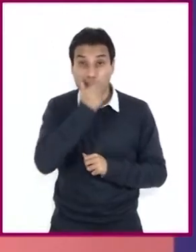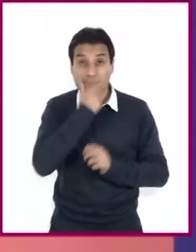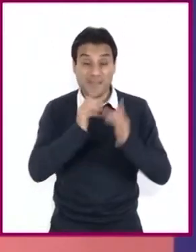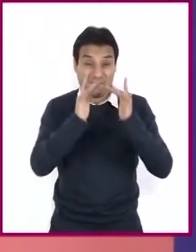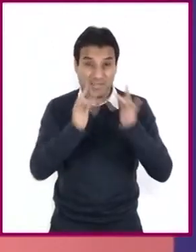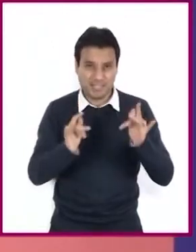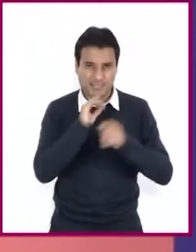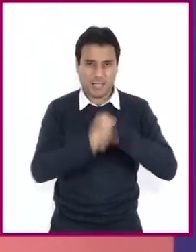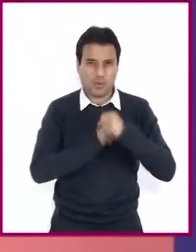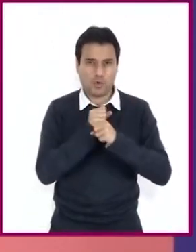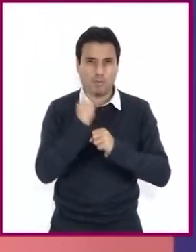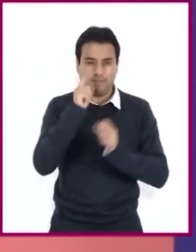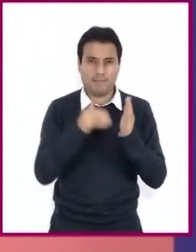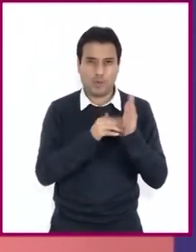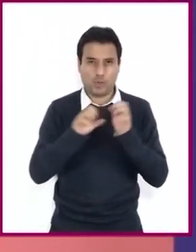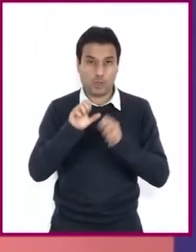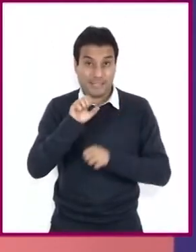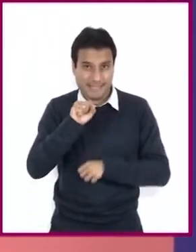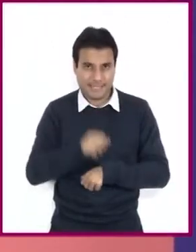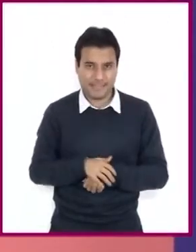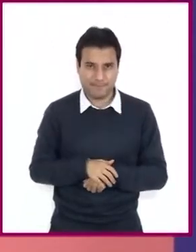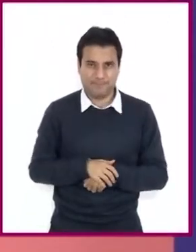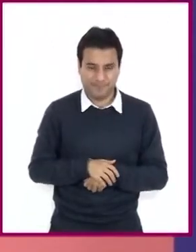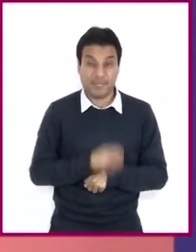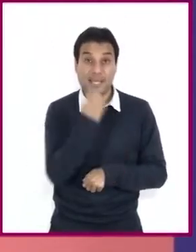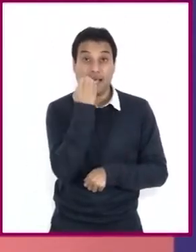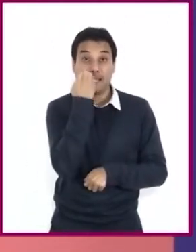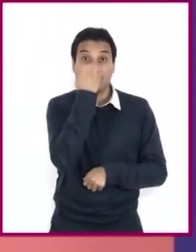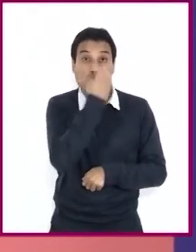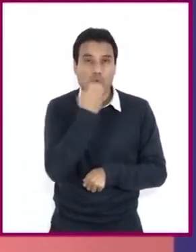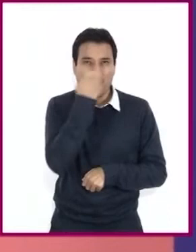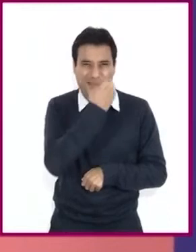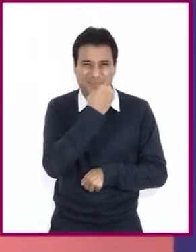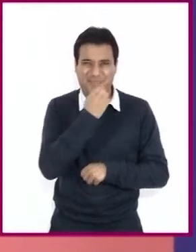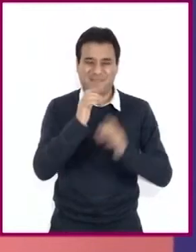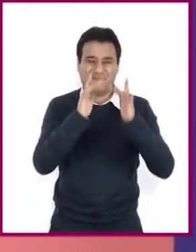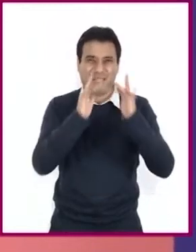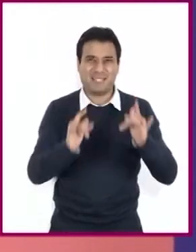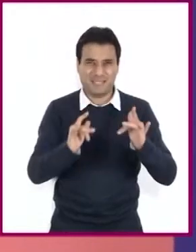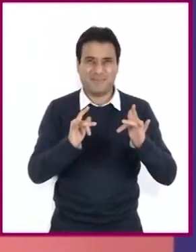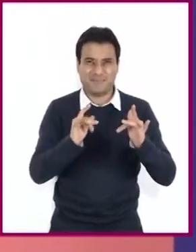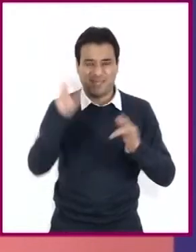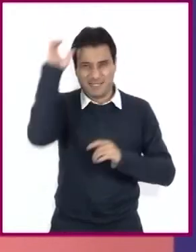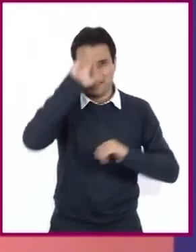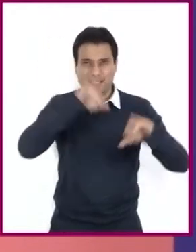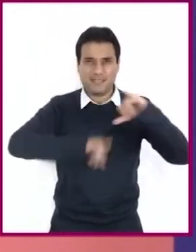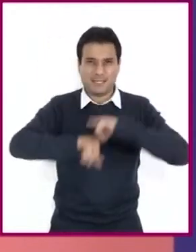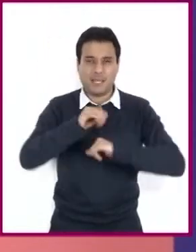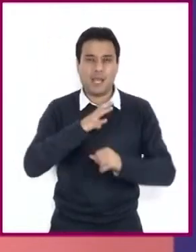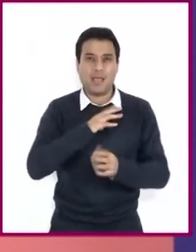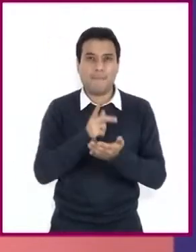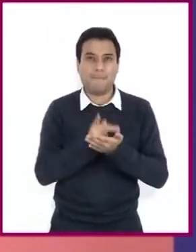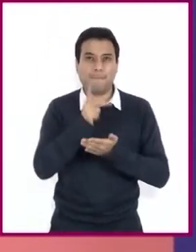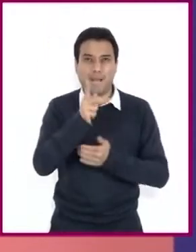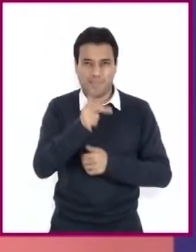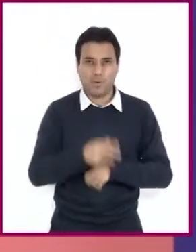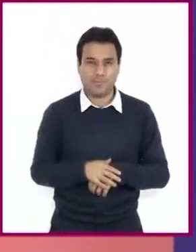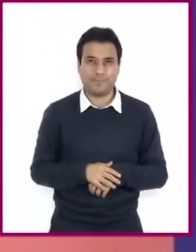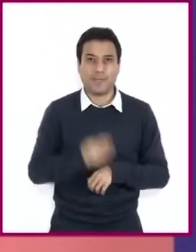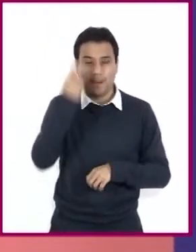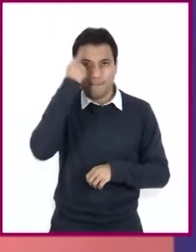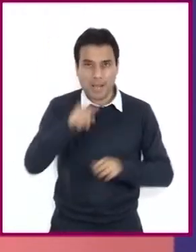en 1860, la Academia Francesa de Ciencias creó el premio Alhambra para quien